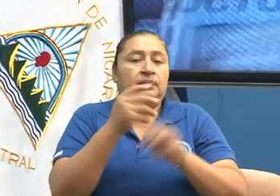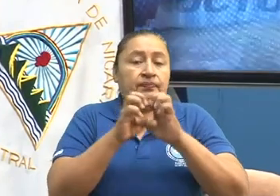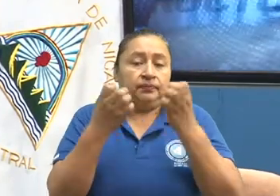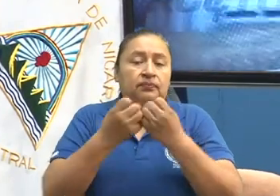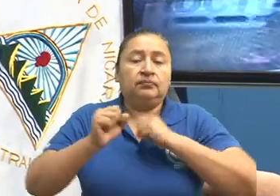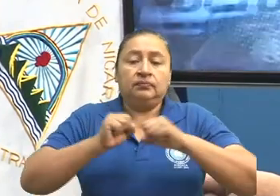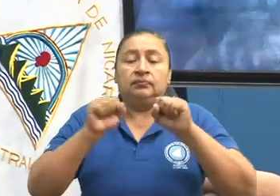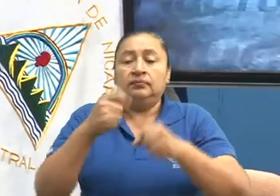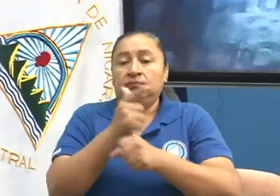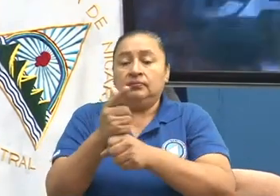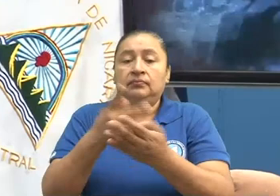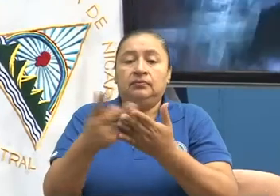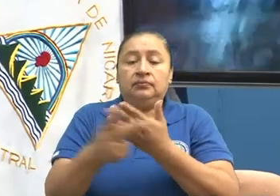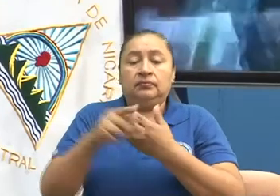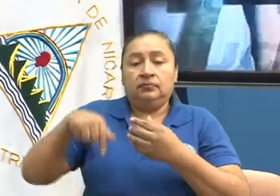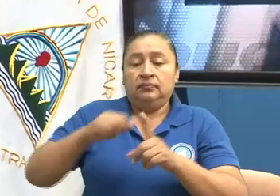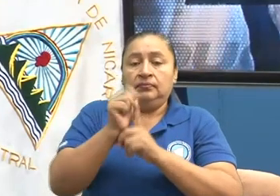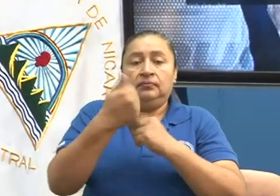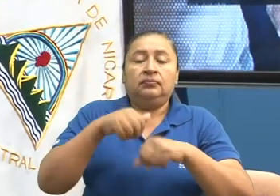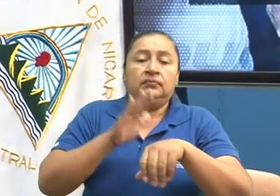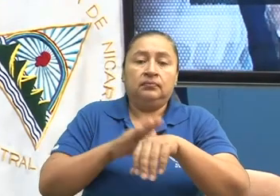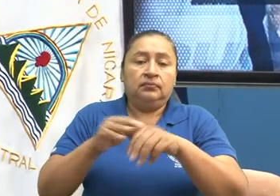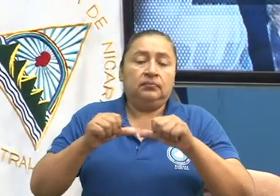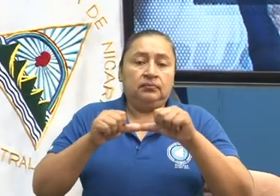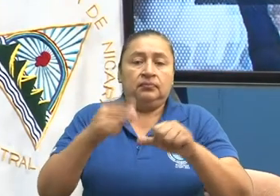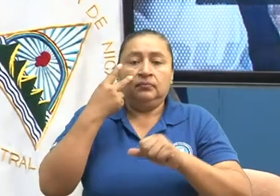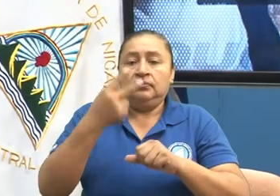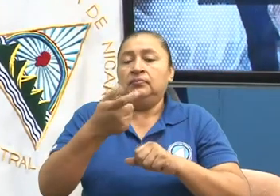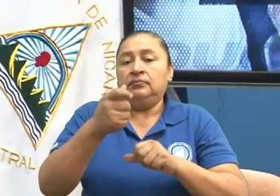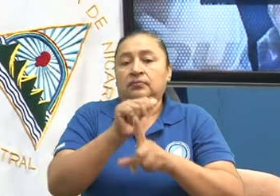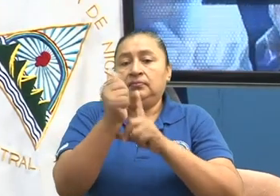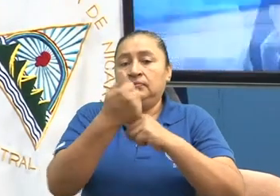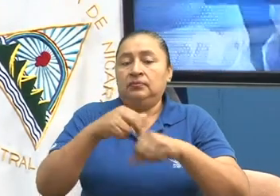que hace posible la transmisión de su programa desde el Parlamento, le invitamos a que se quede en fiel sintonía del canal